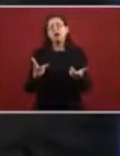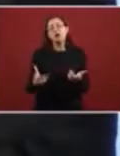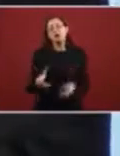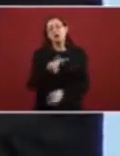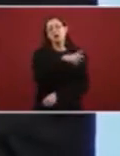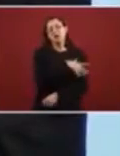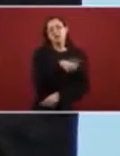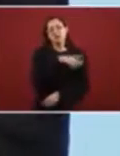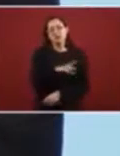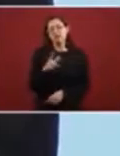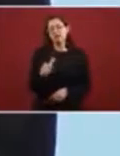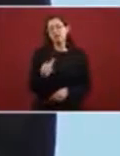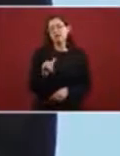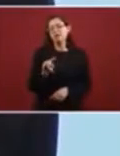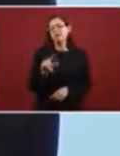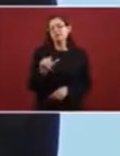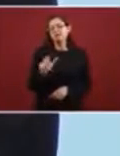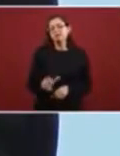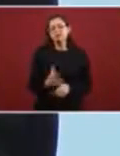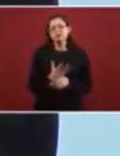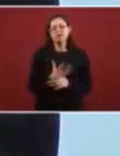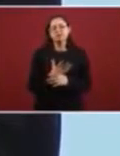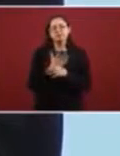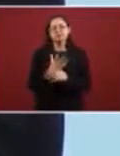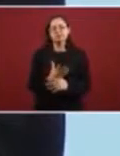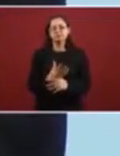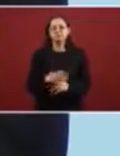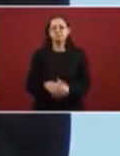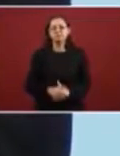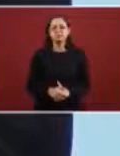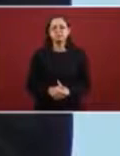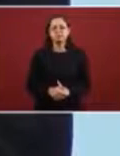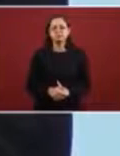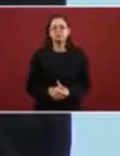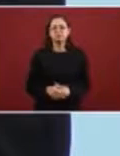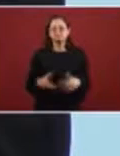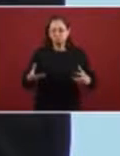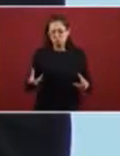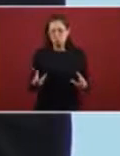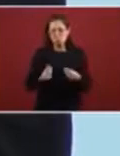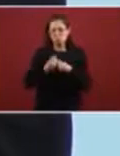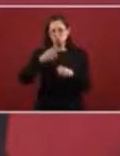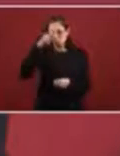qué dice este estamos con méxico